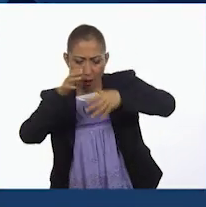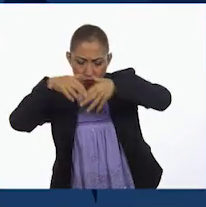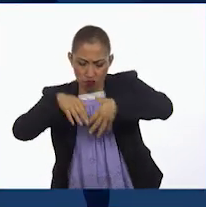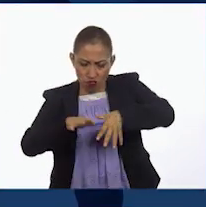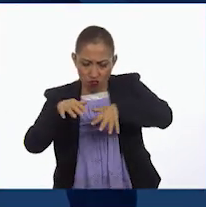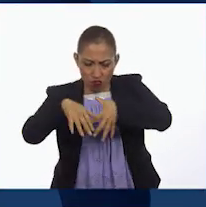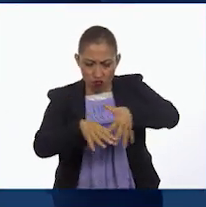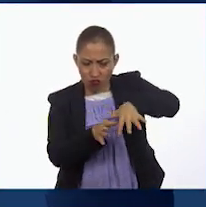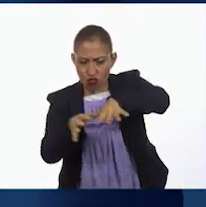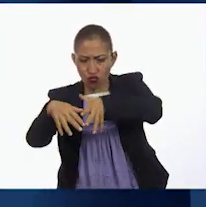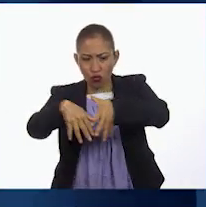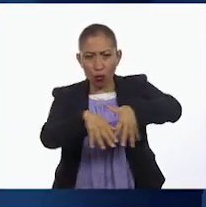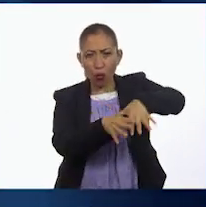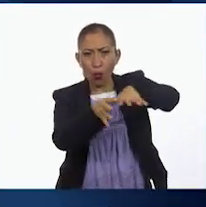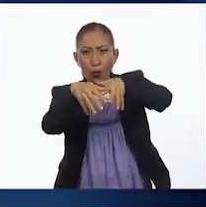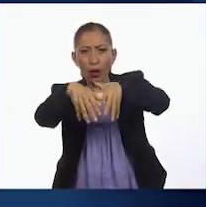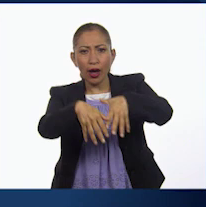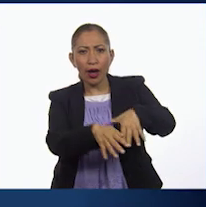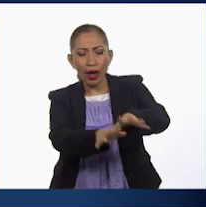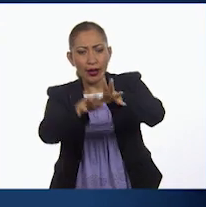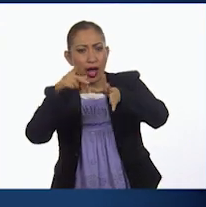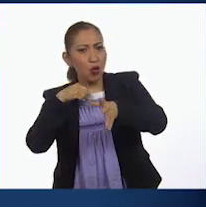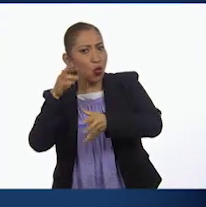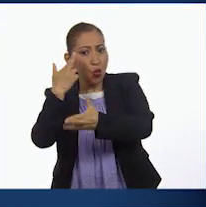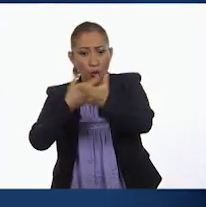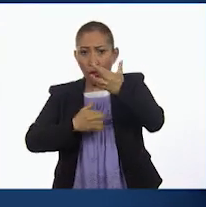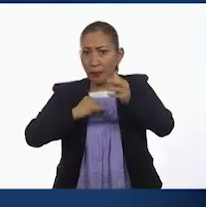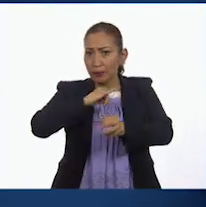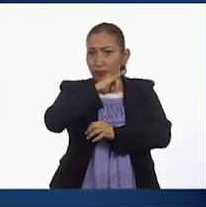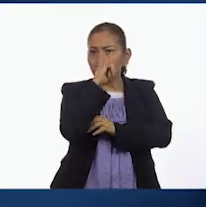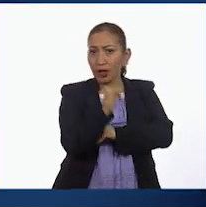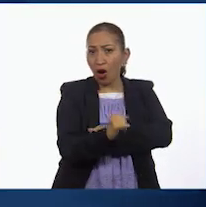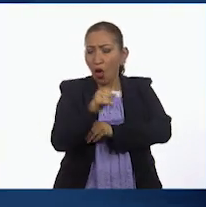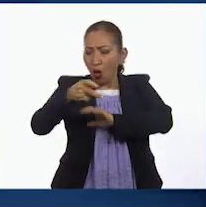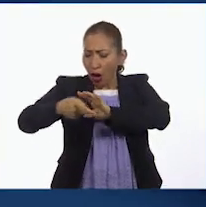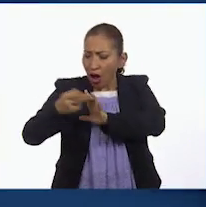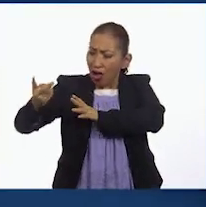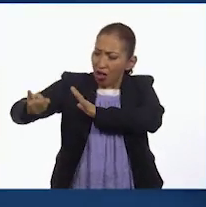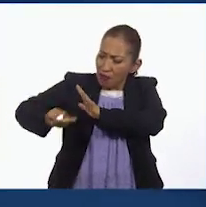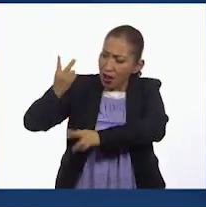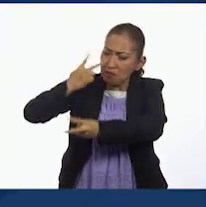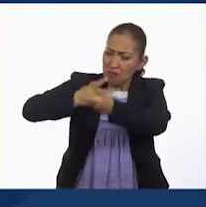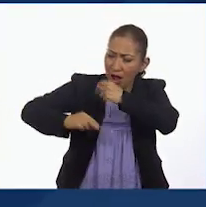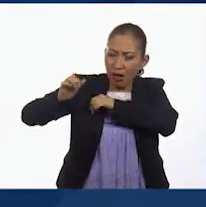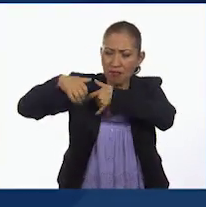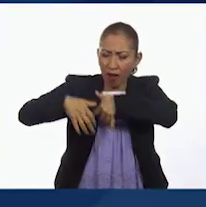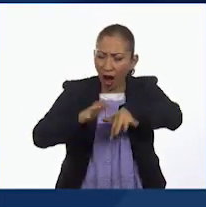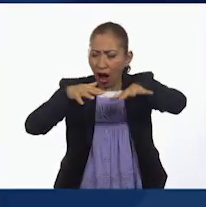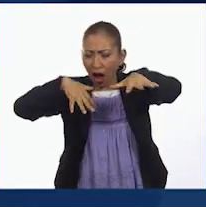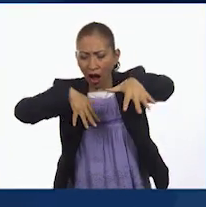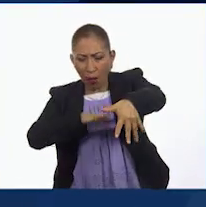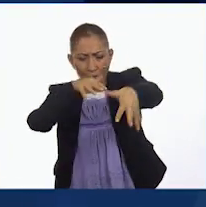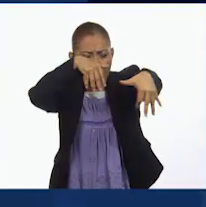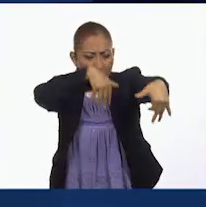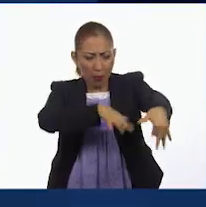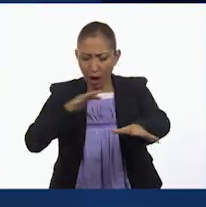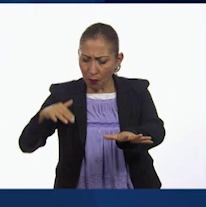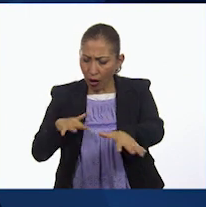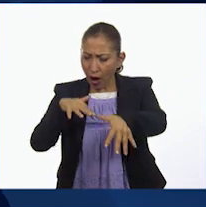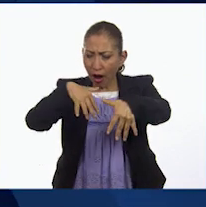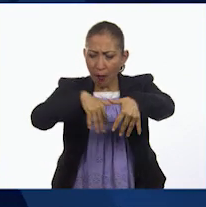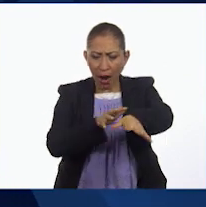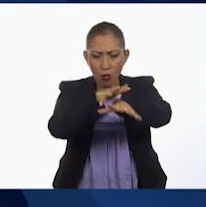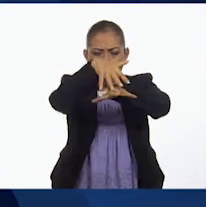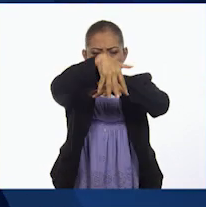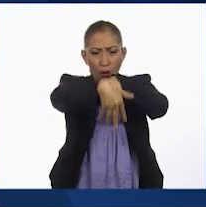olas, que se encabalgan, que no regresan, una tras otra se persiguen, se